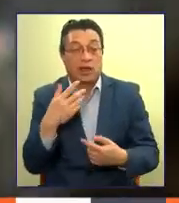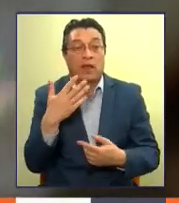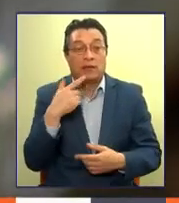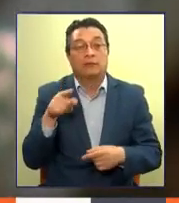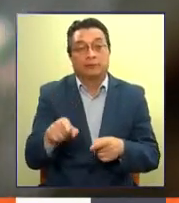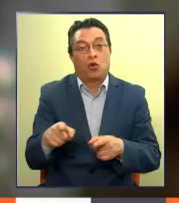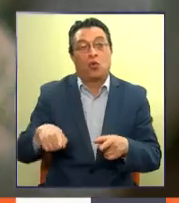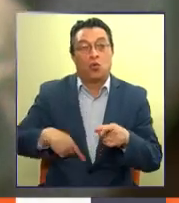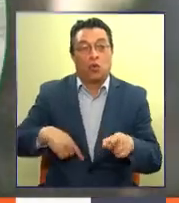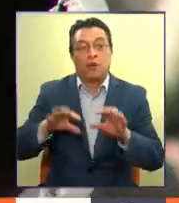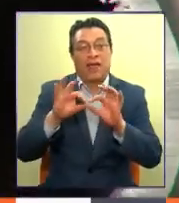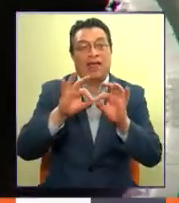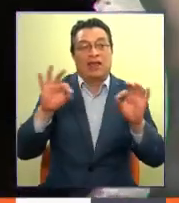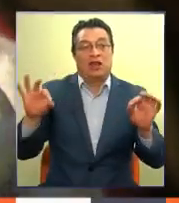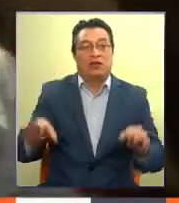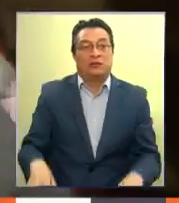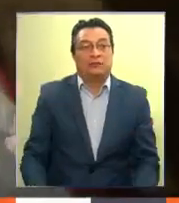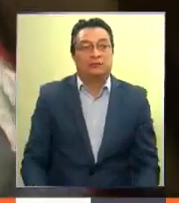curado.